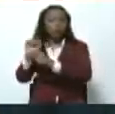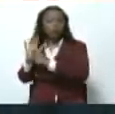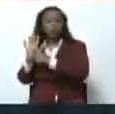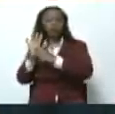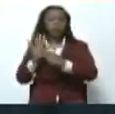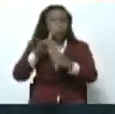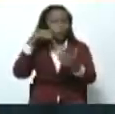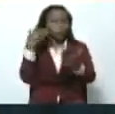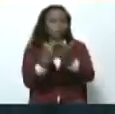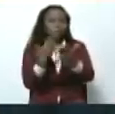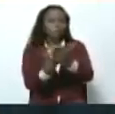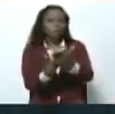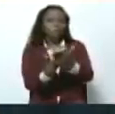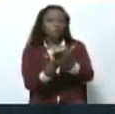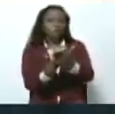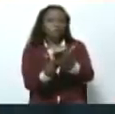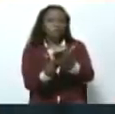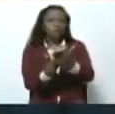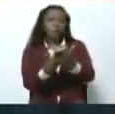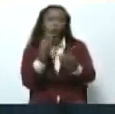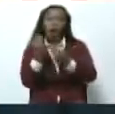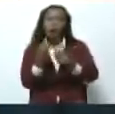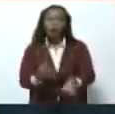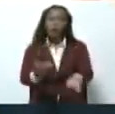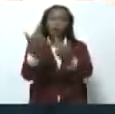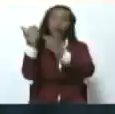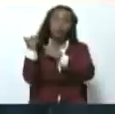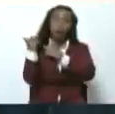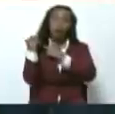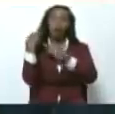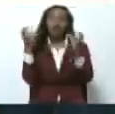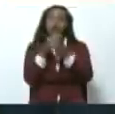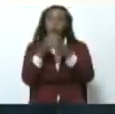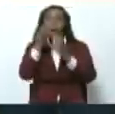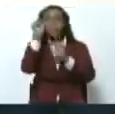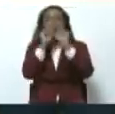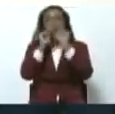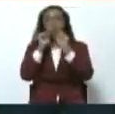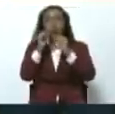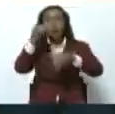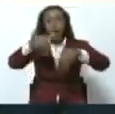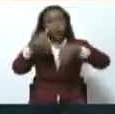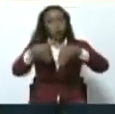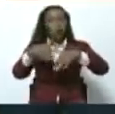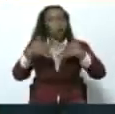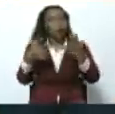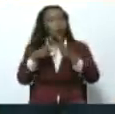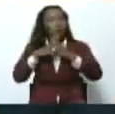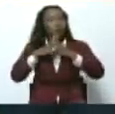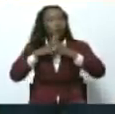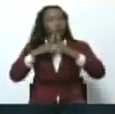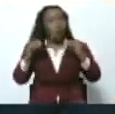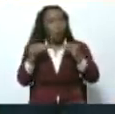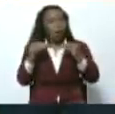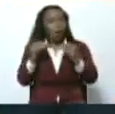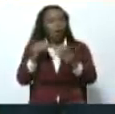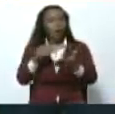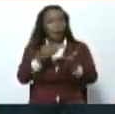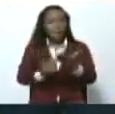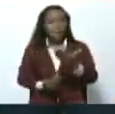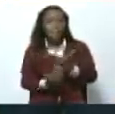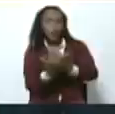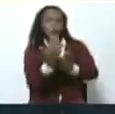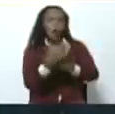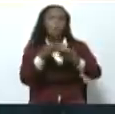los testigos como corresponde a una maquinaria electoral, de todas las actas, mesa